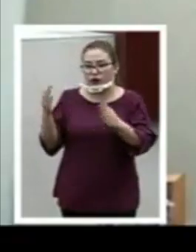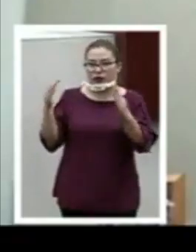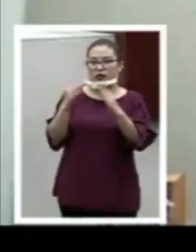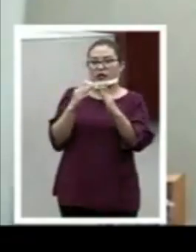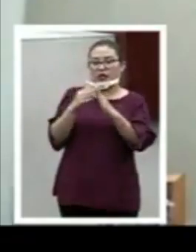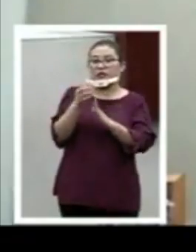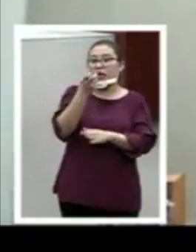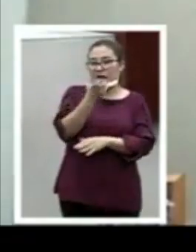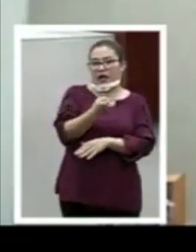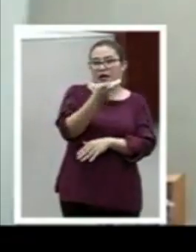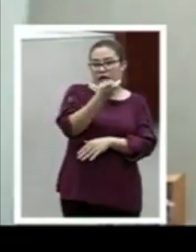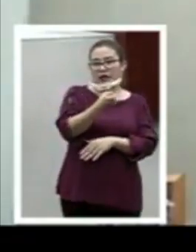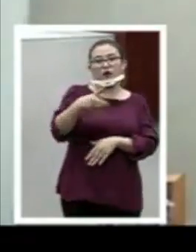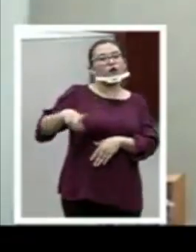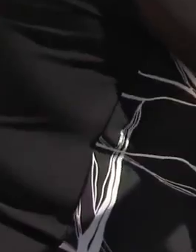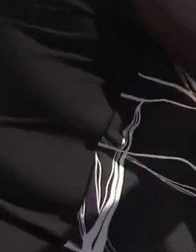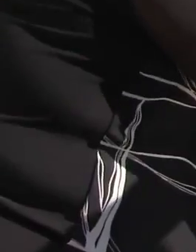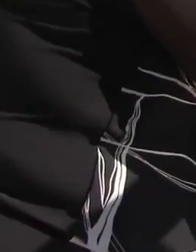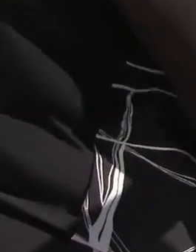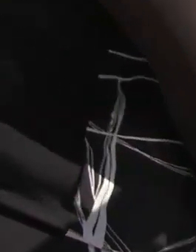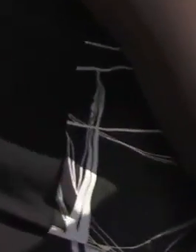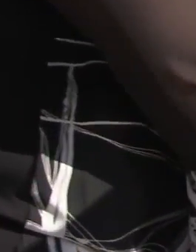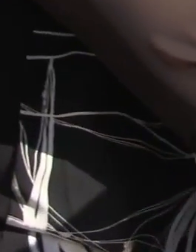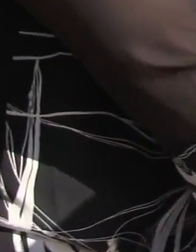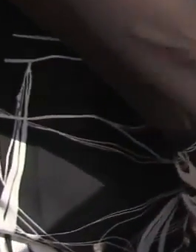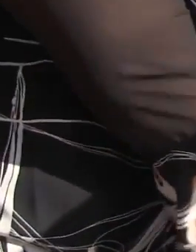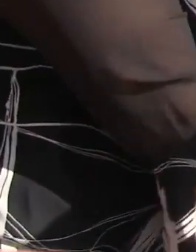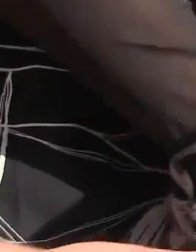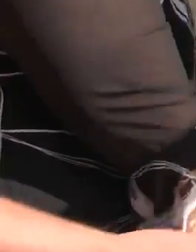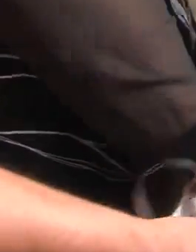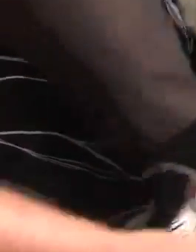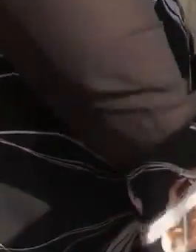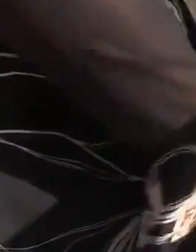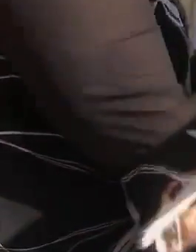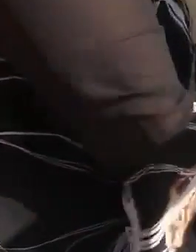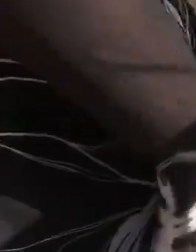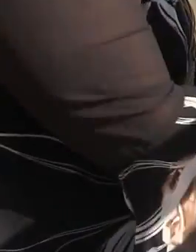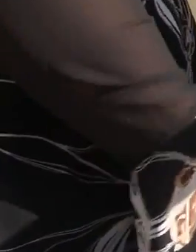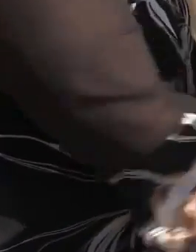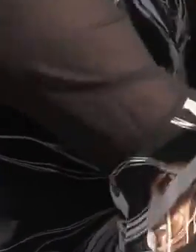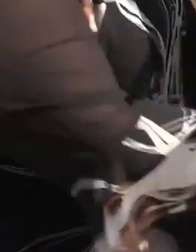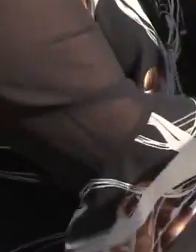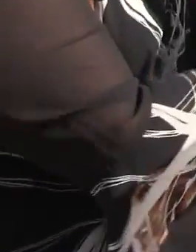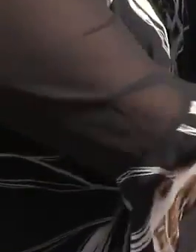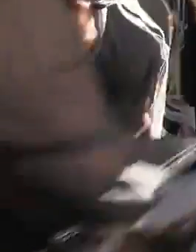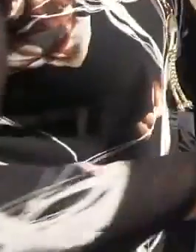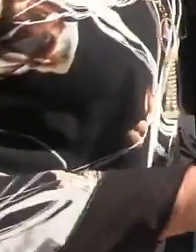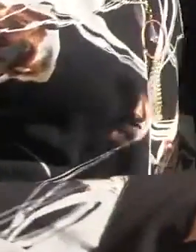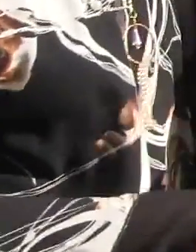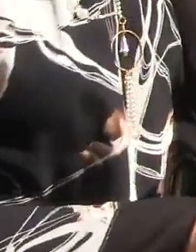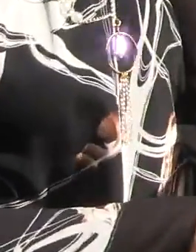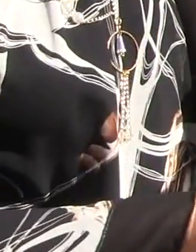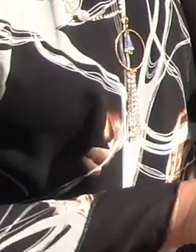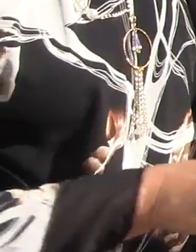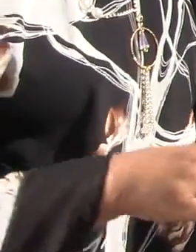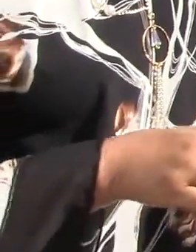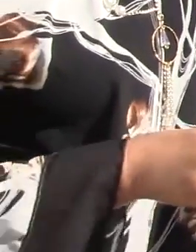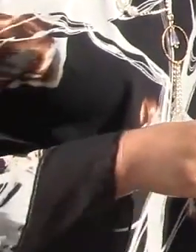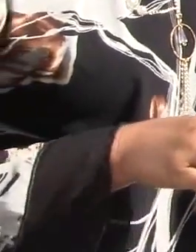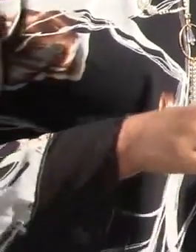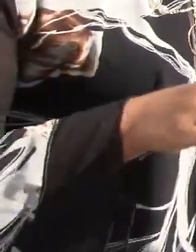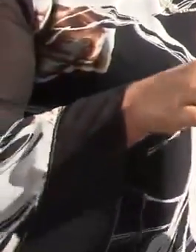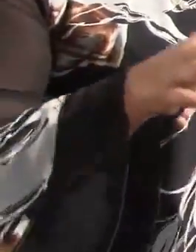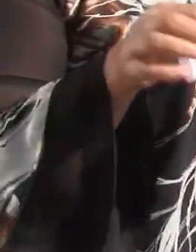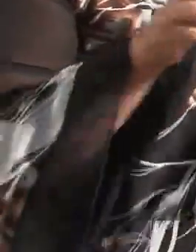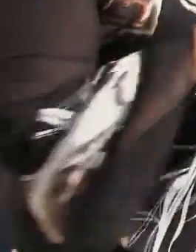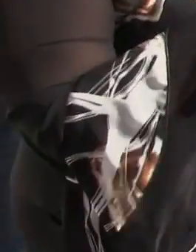Benavente Rodríguez criticó la propuesta de la legisladora morenista. Explicó que una recomendación más útil y